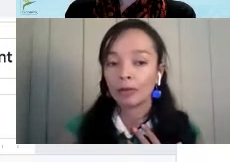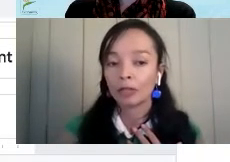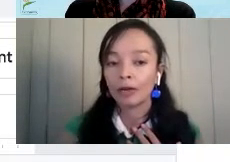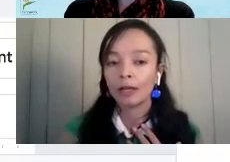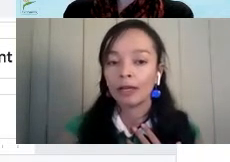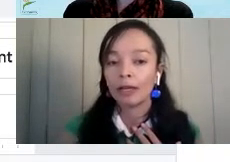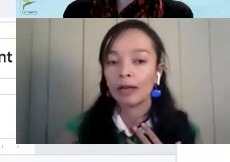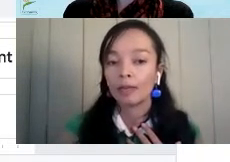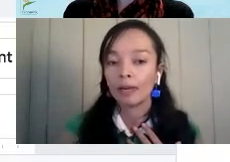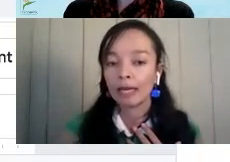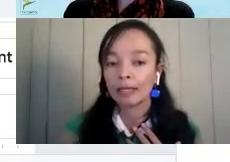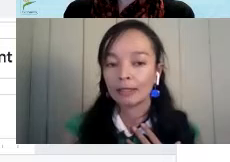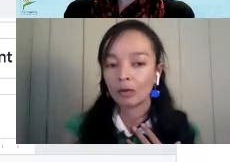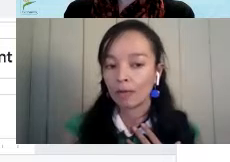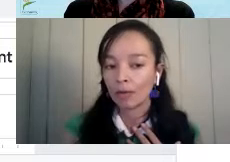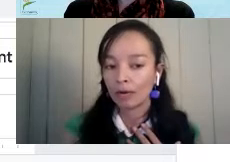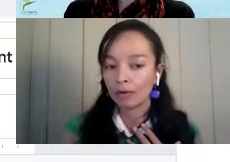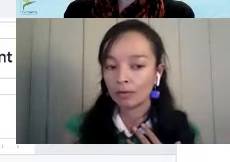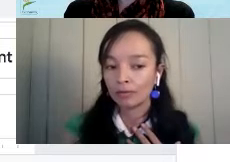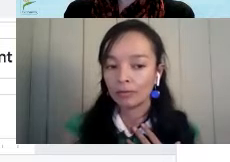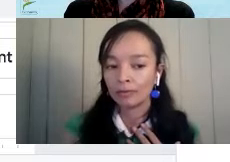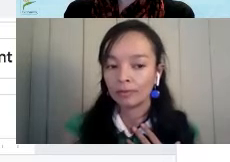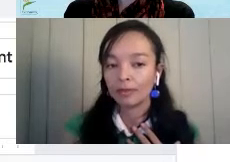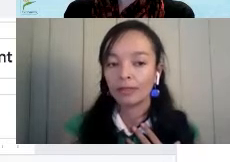Porque vamos a ver que el pañal ya se lo cambiaron.